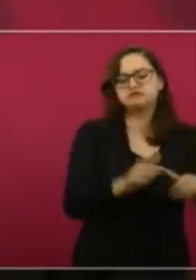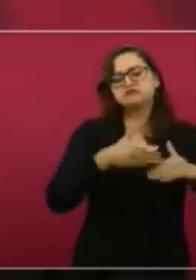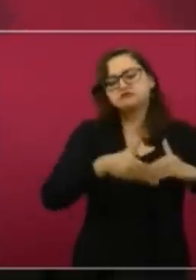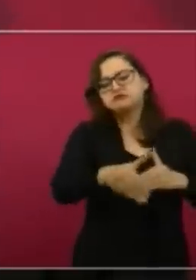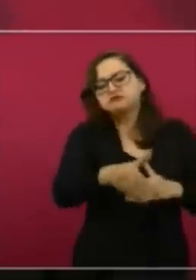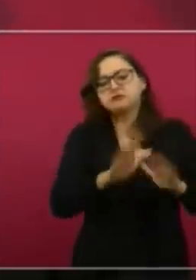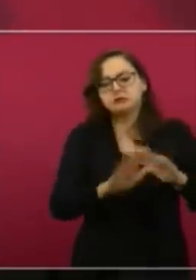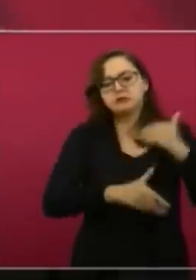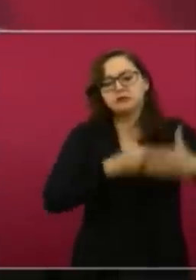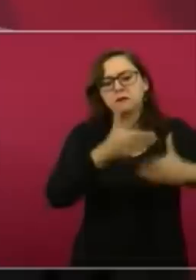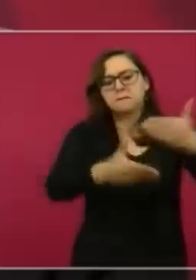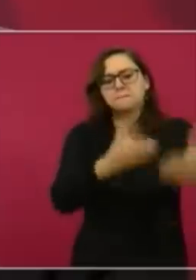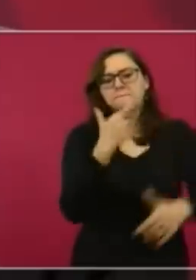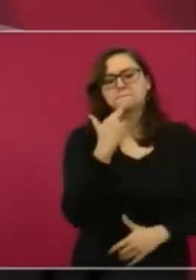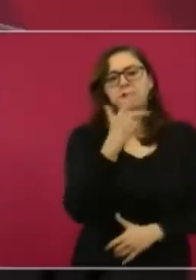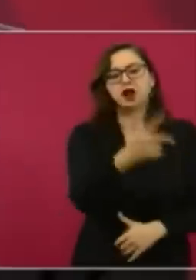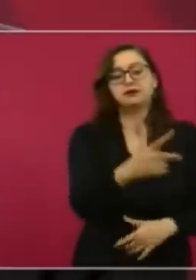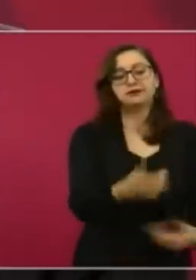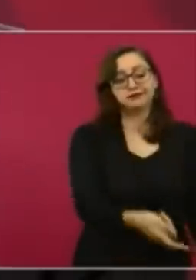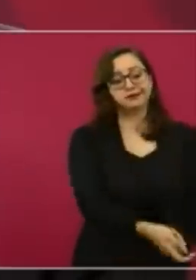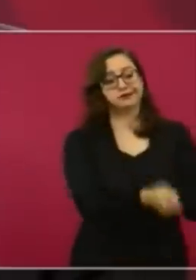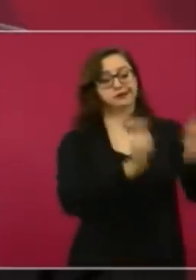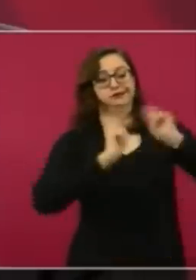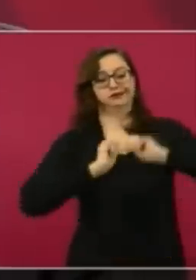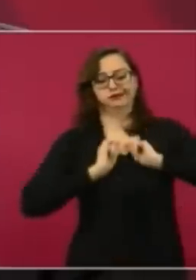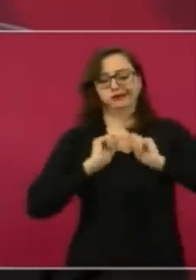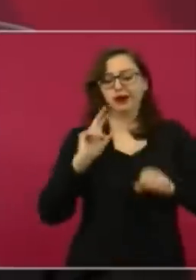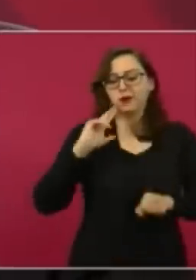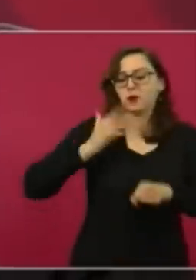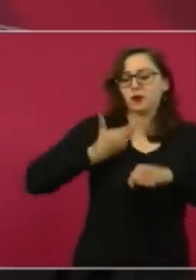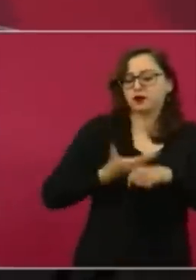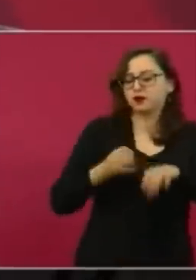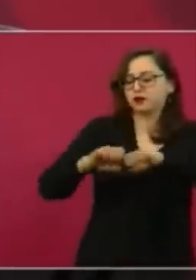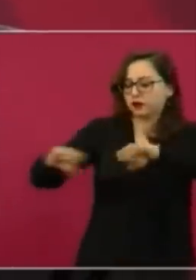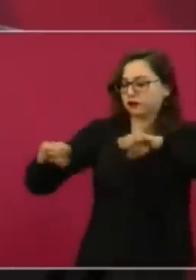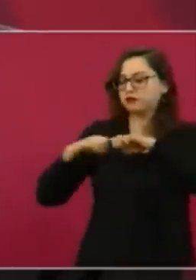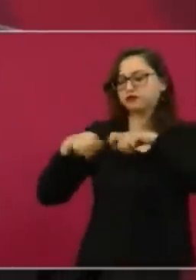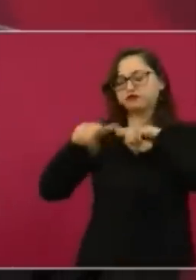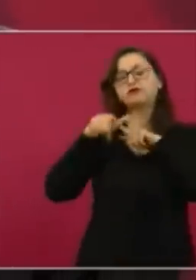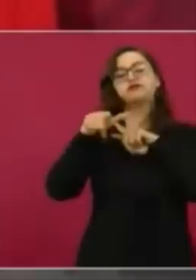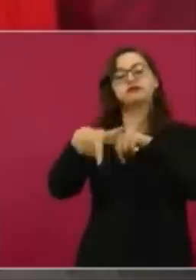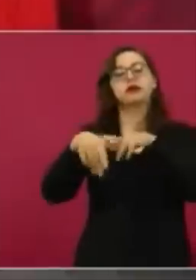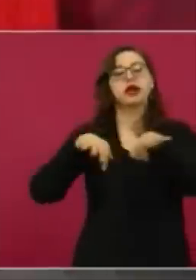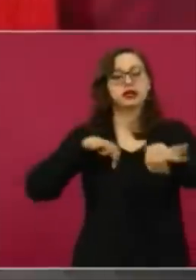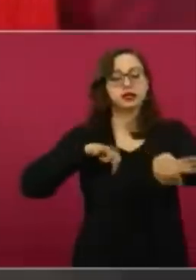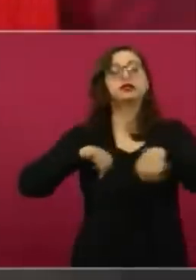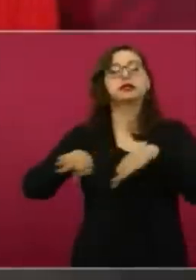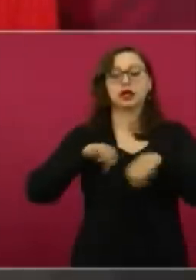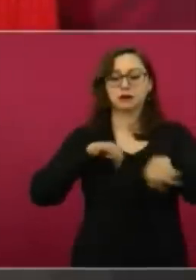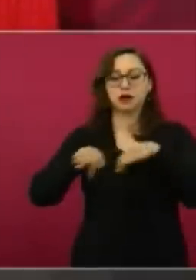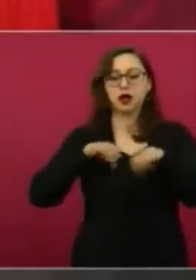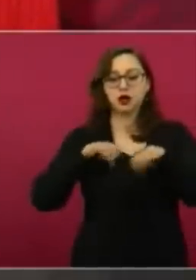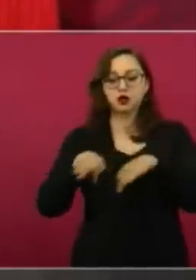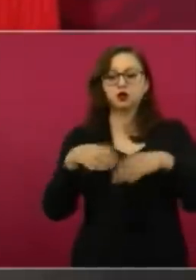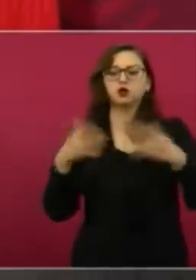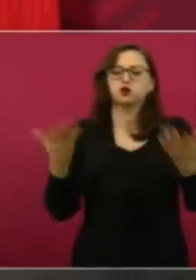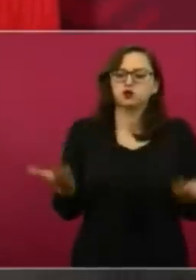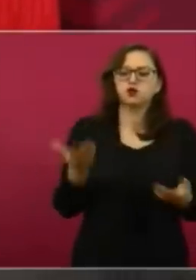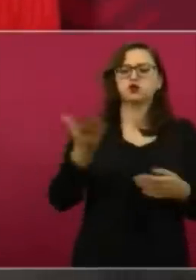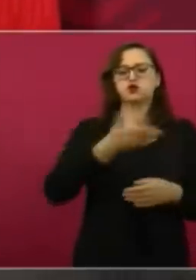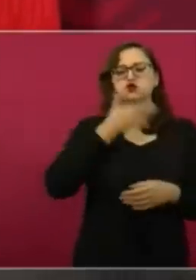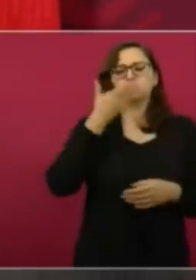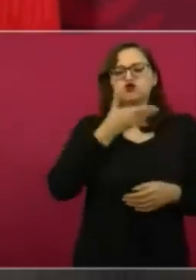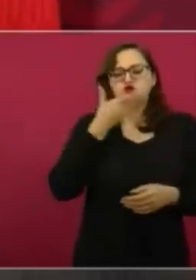que nos hagamos cargo este equipo de trabajo de los asuntos normales bajo su conducción.